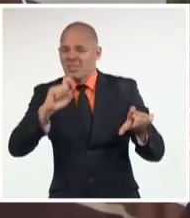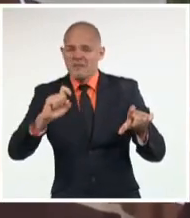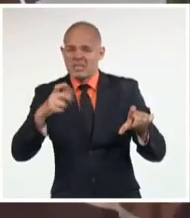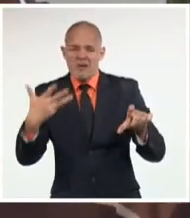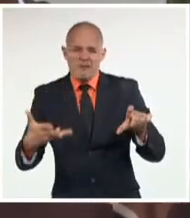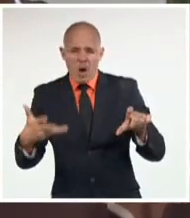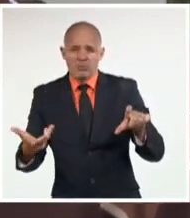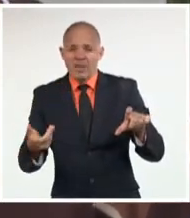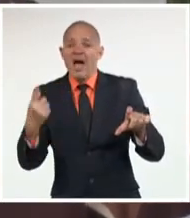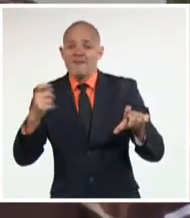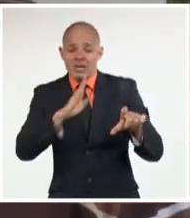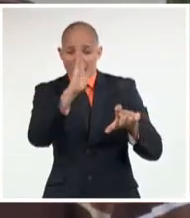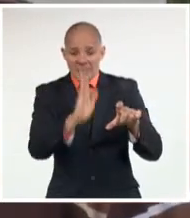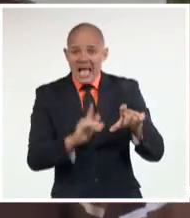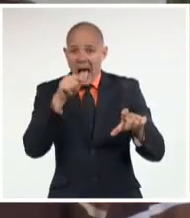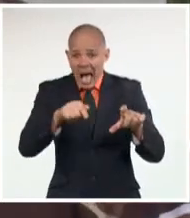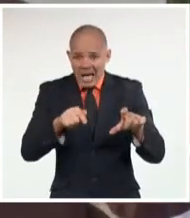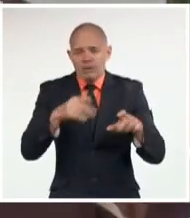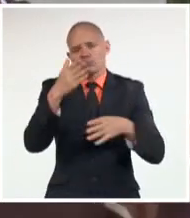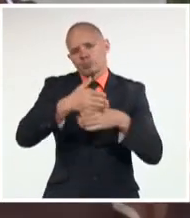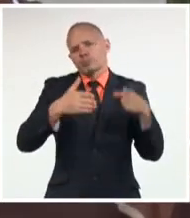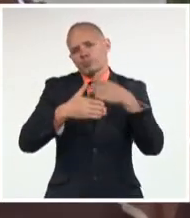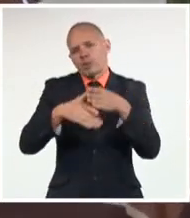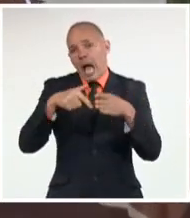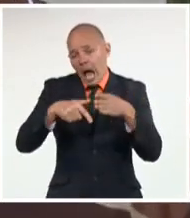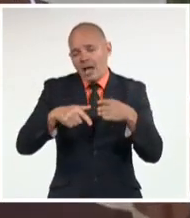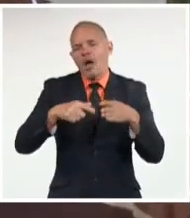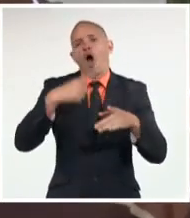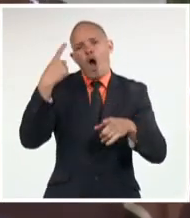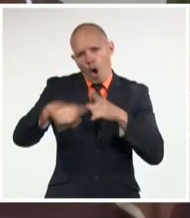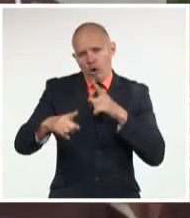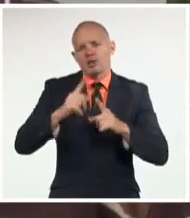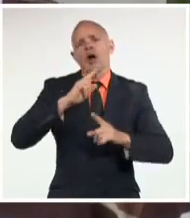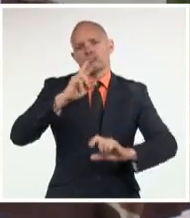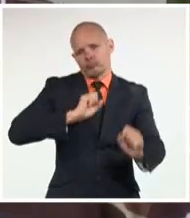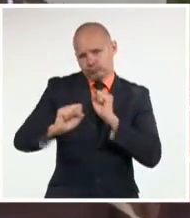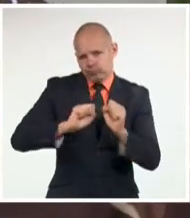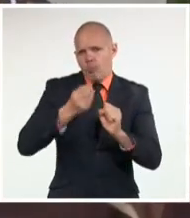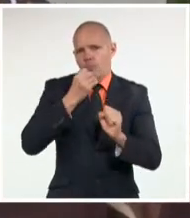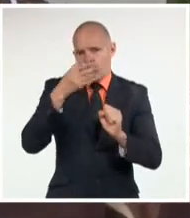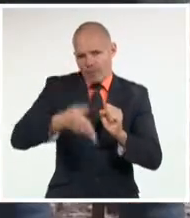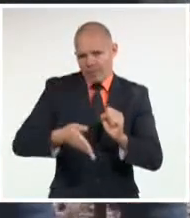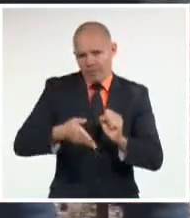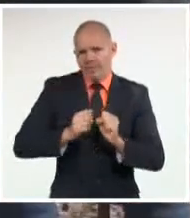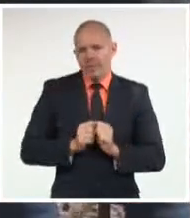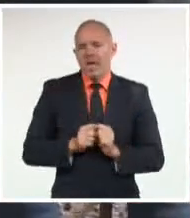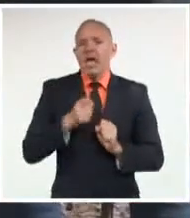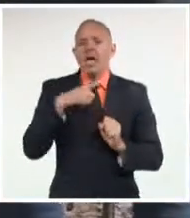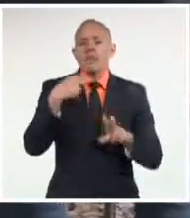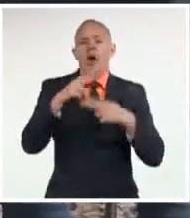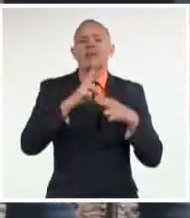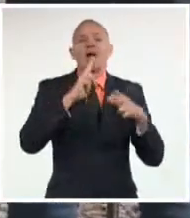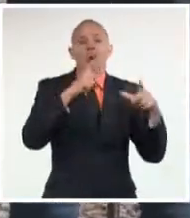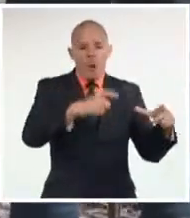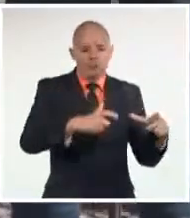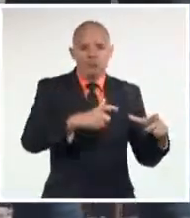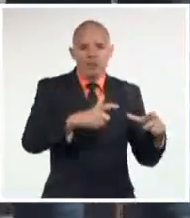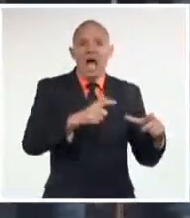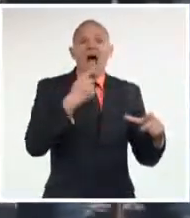nos permitiera que traer el agua de Peña Blanca hacia este punto y de aquí rebombearla